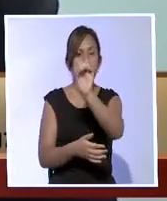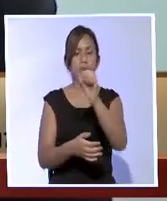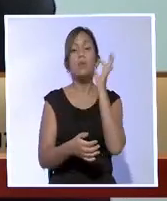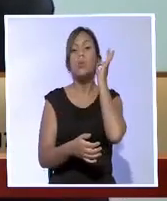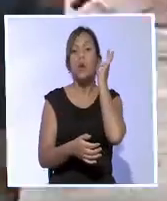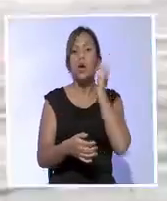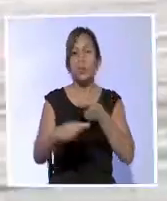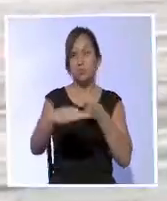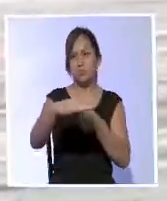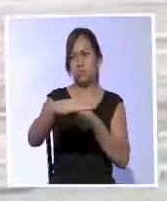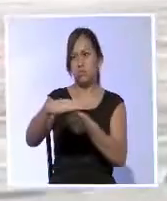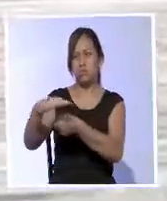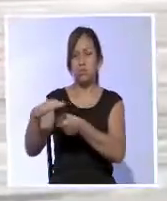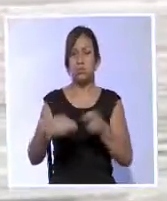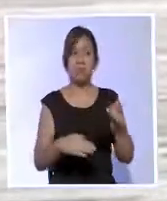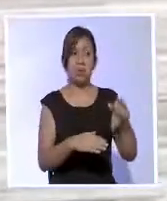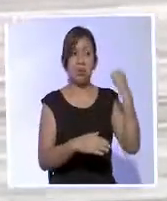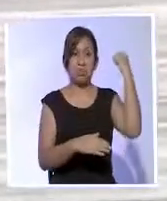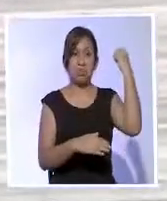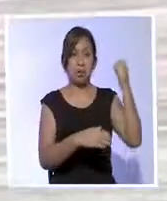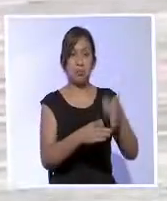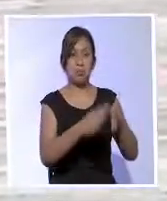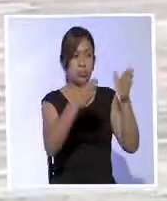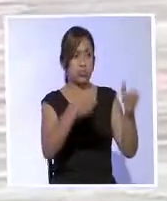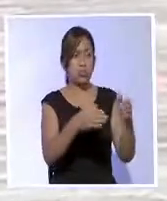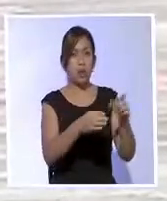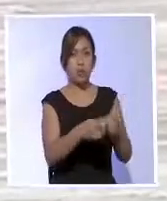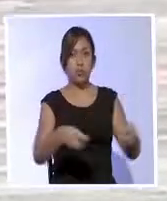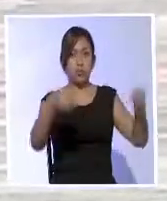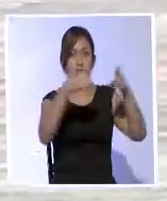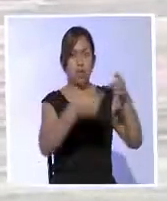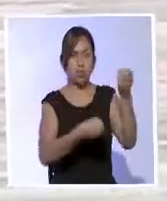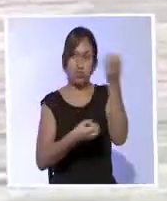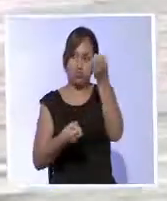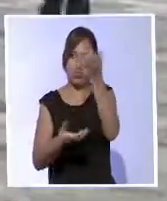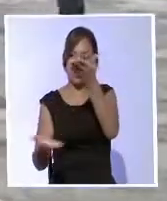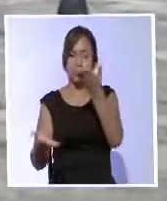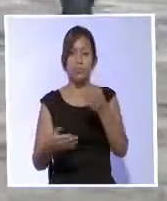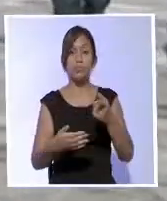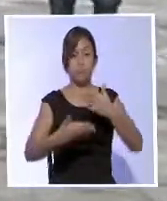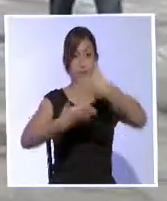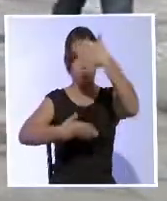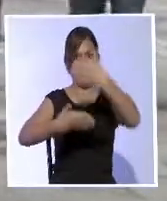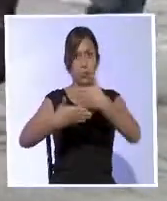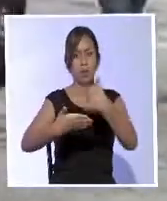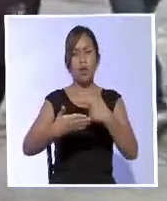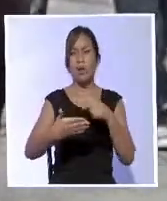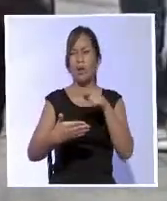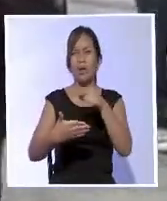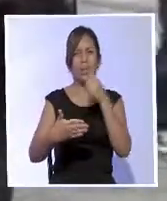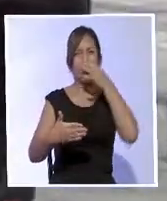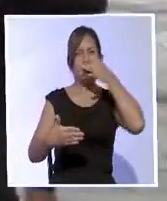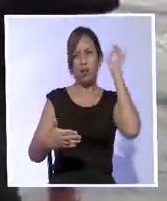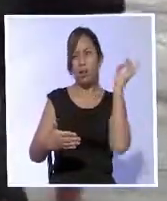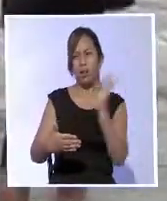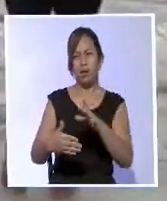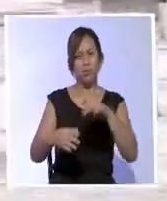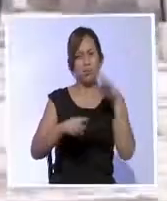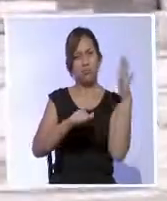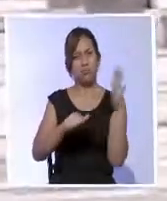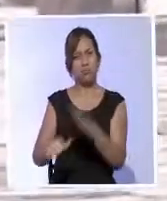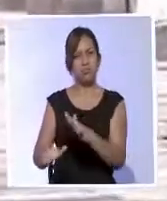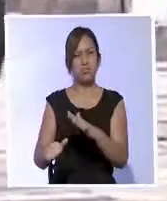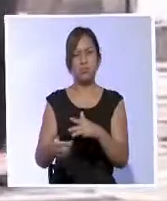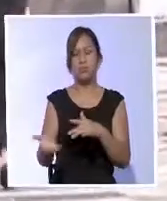humanos el documento de 12 artículos entre otras cosas condena todo acto de expresión sexista y discriminatorio en